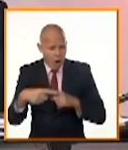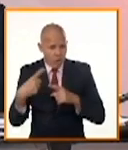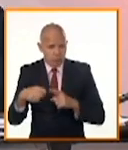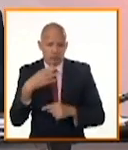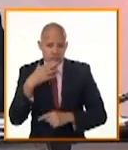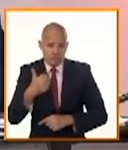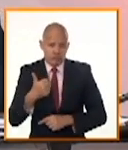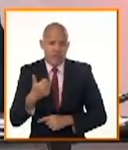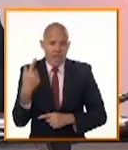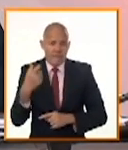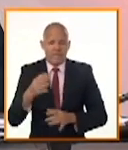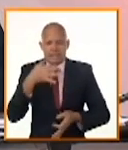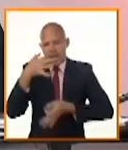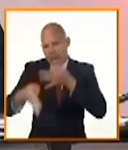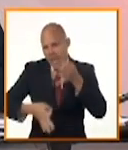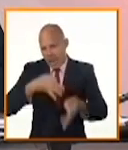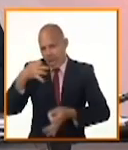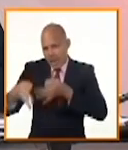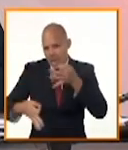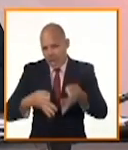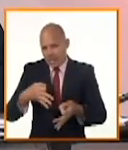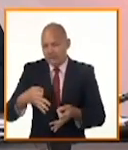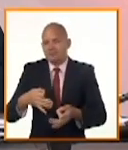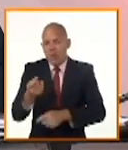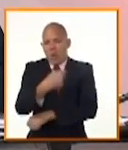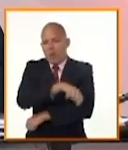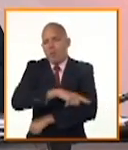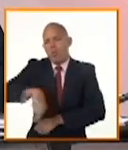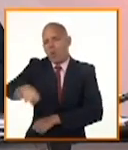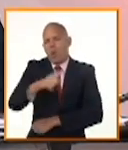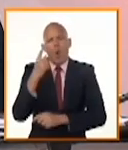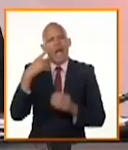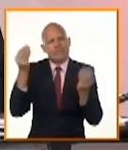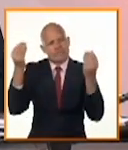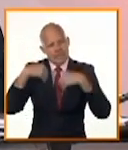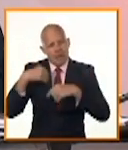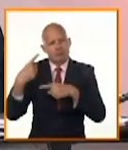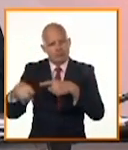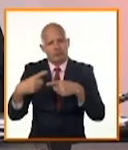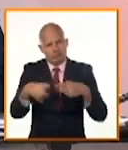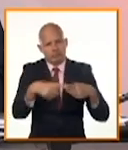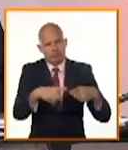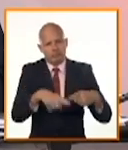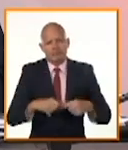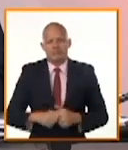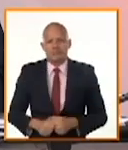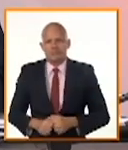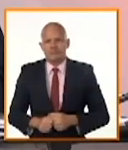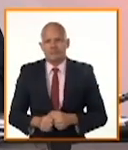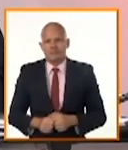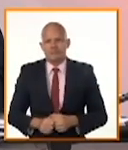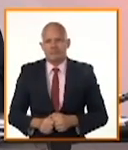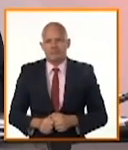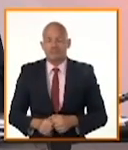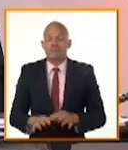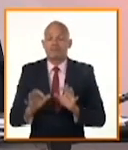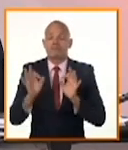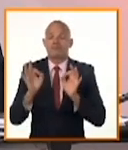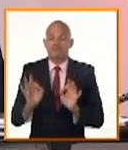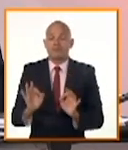nuestra población y que hay importantes elementos que seguir aportando en este sentido una decisión